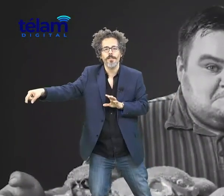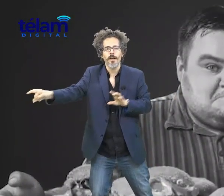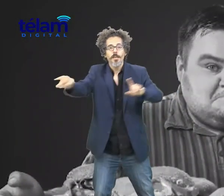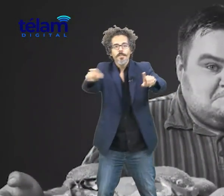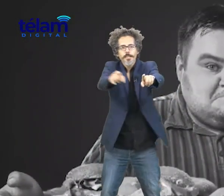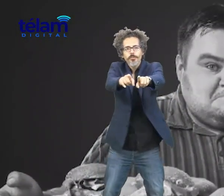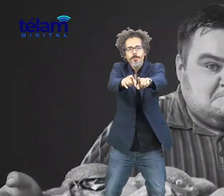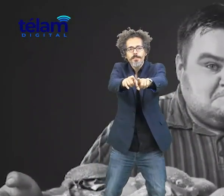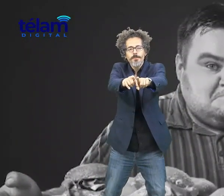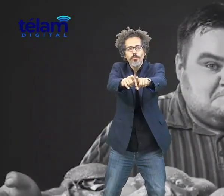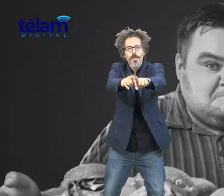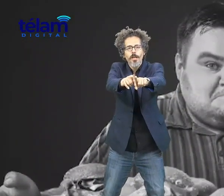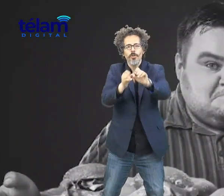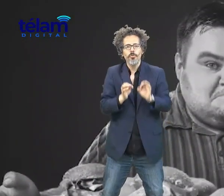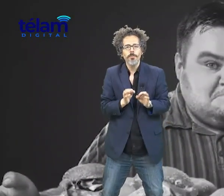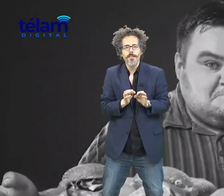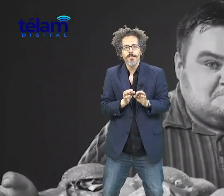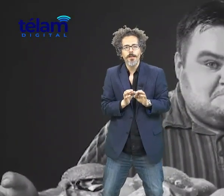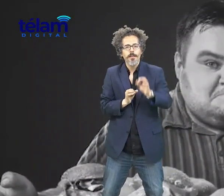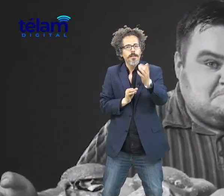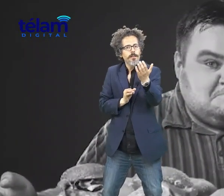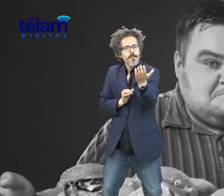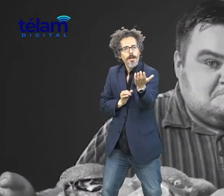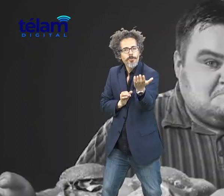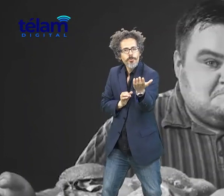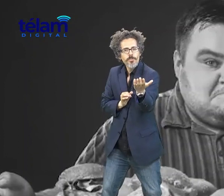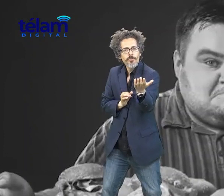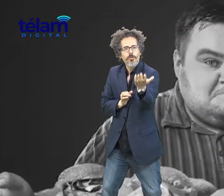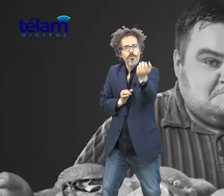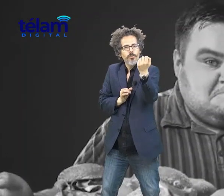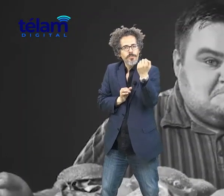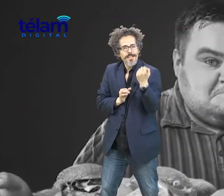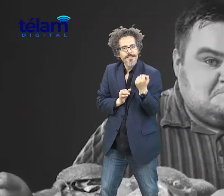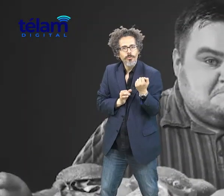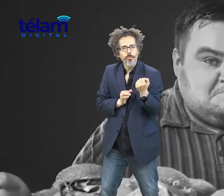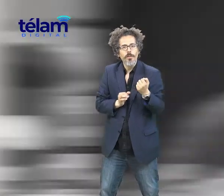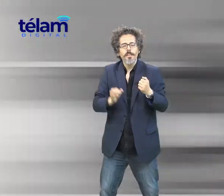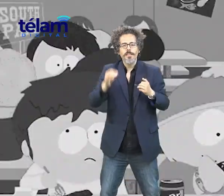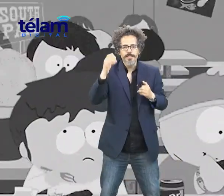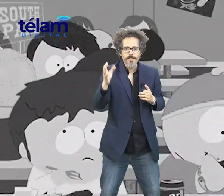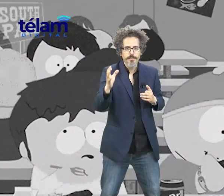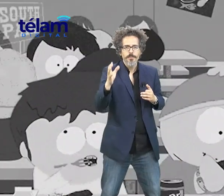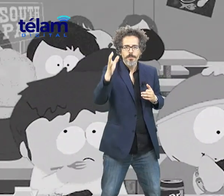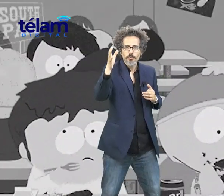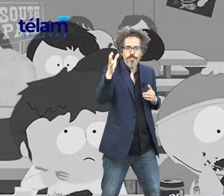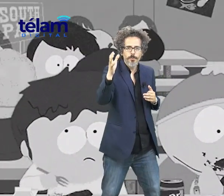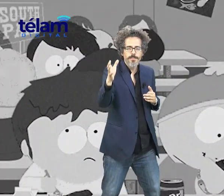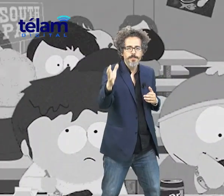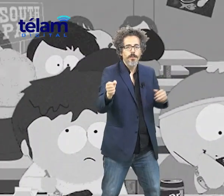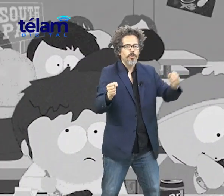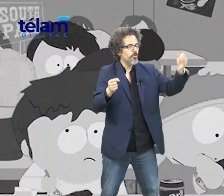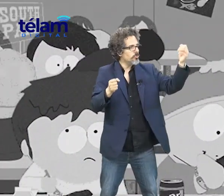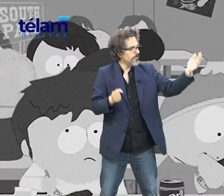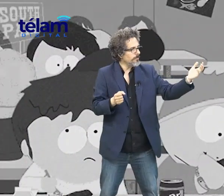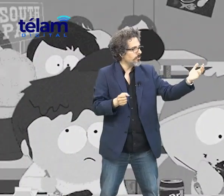ver con la comida y esto también se vincula con un paradigma a propósito de la salud quizás muchas